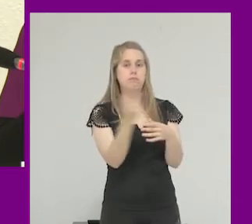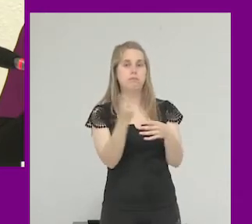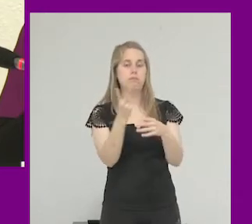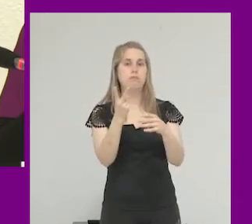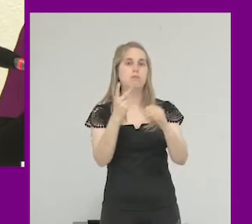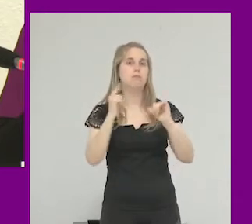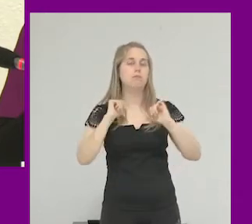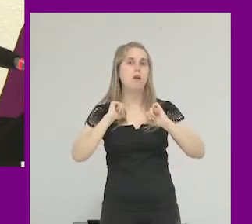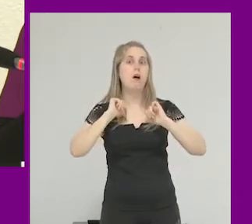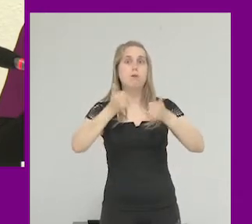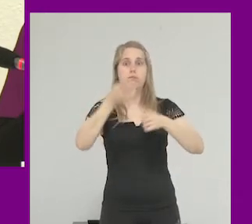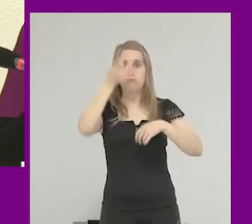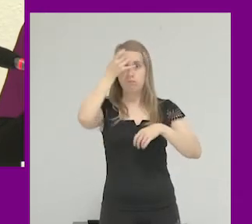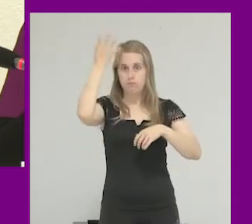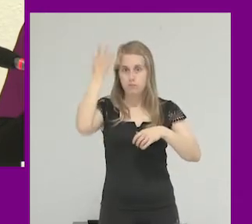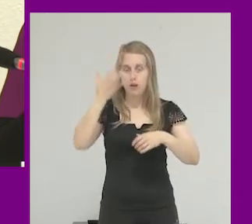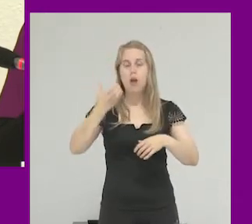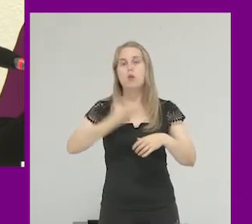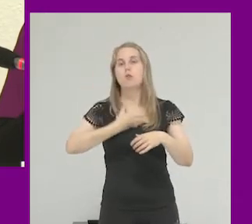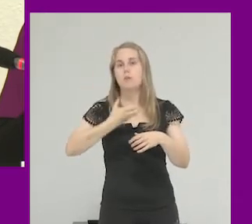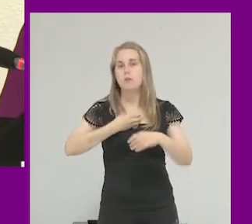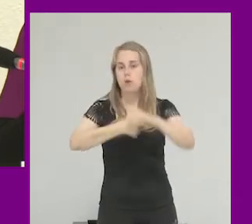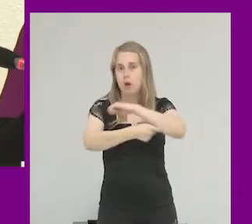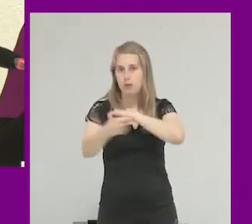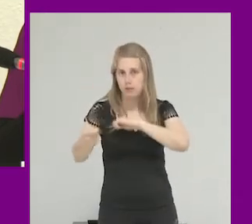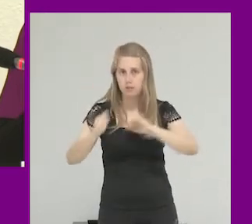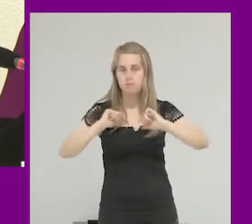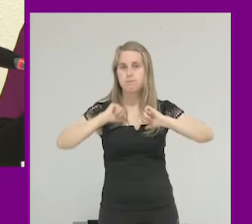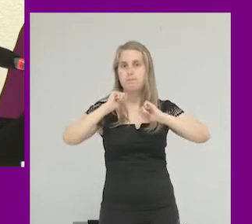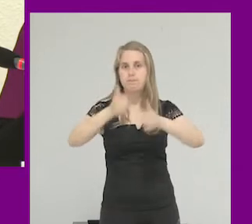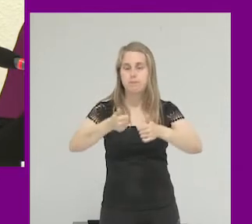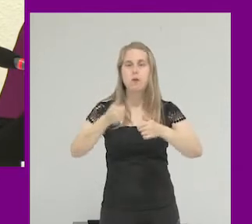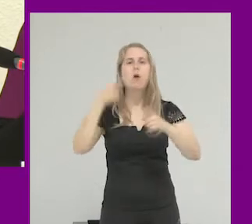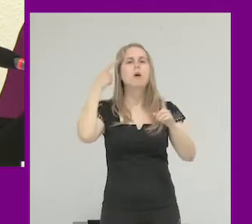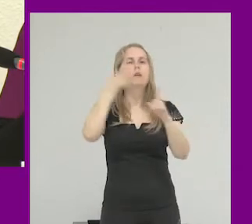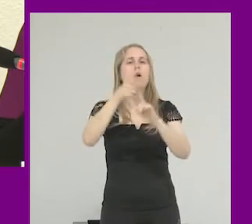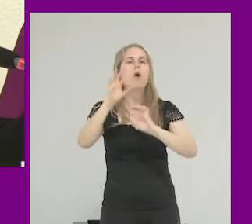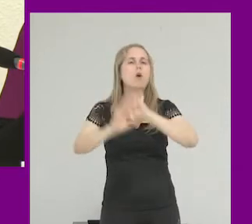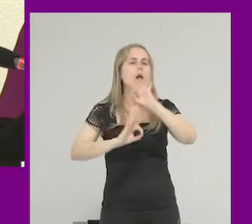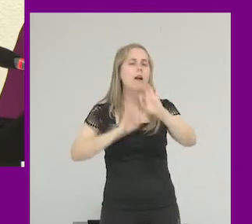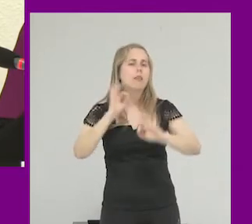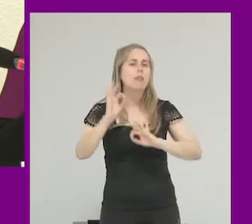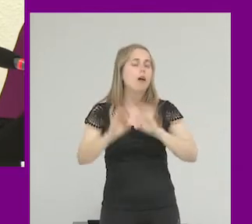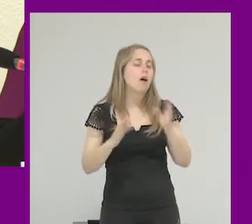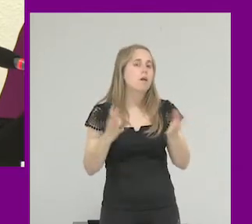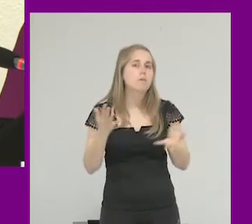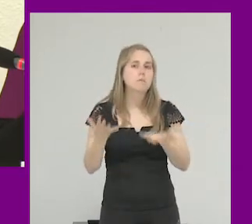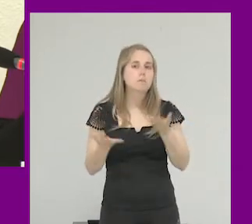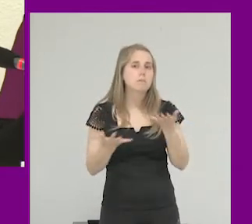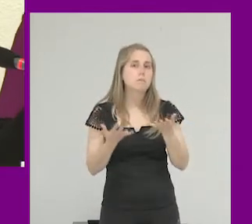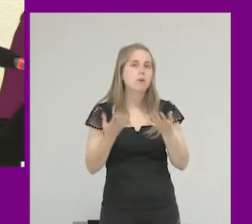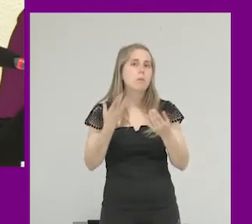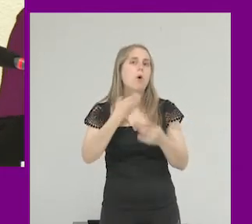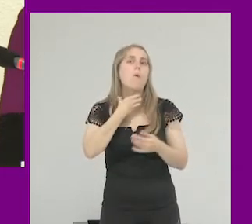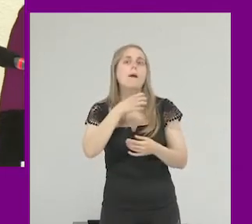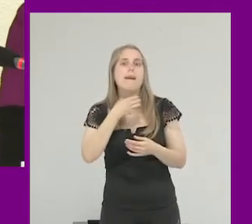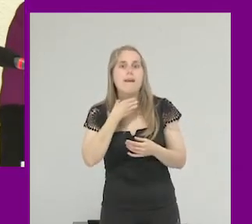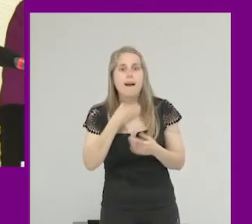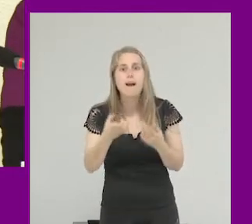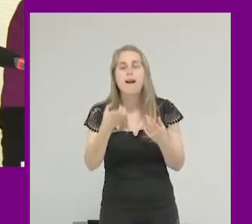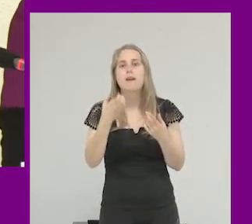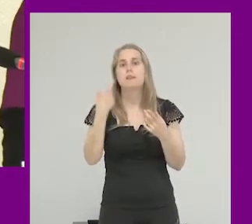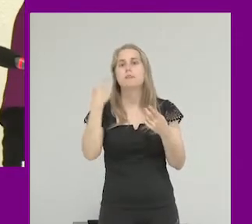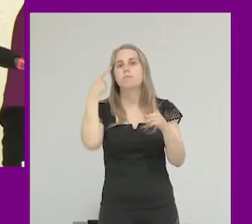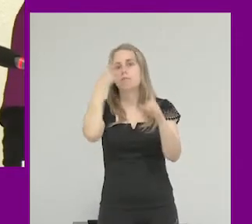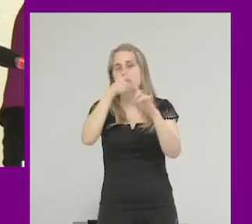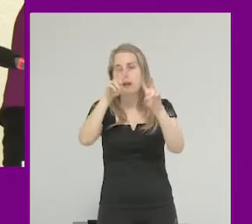abrir esta iniciativa en el Ayuntamiento de Gasteiz de organizar unas becas para que se